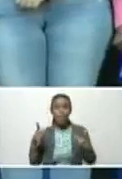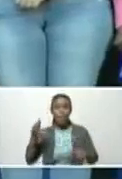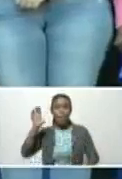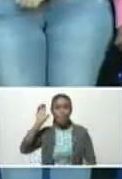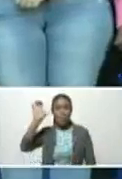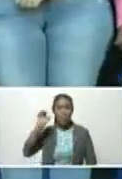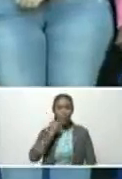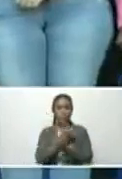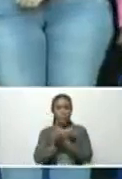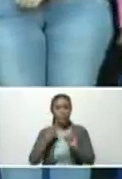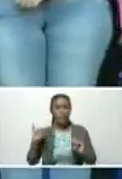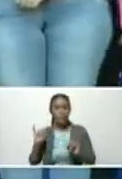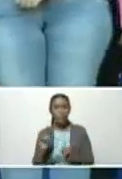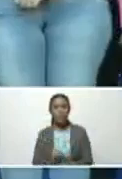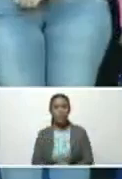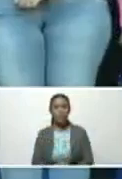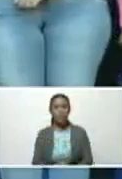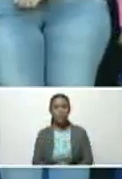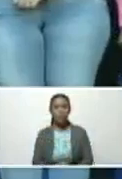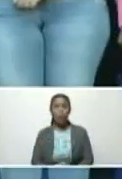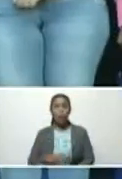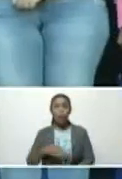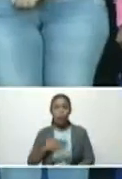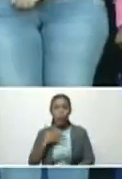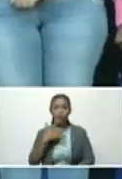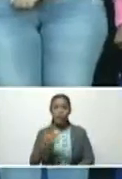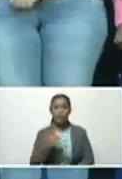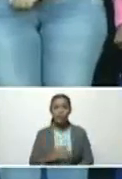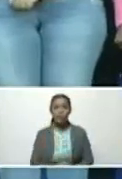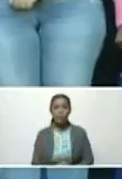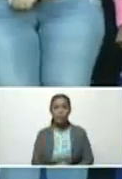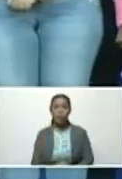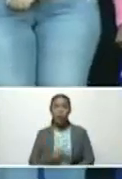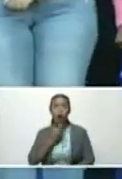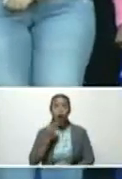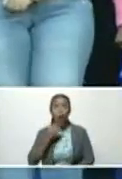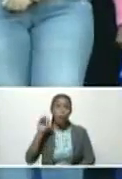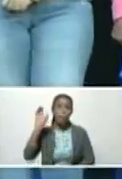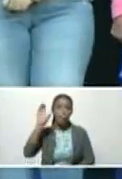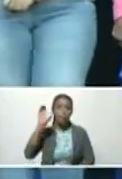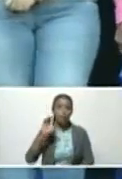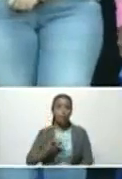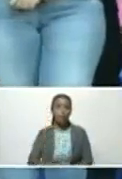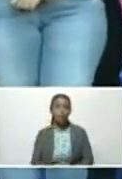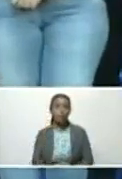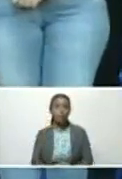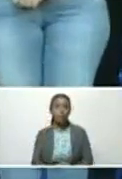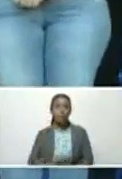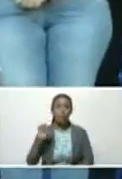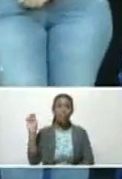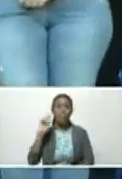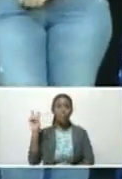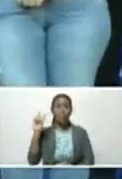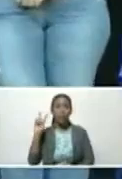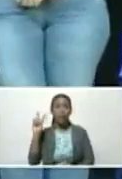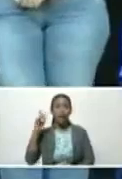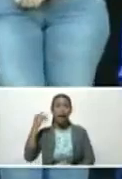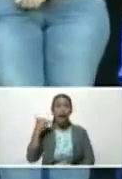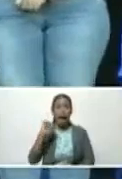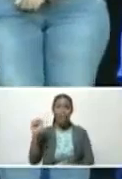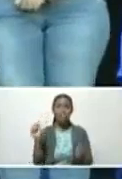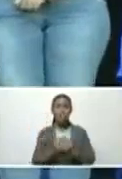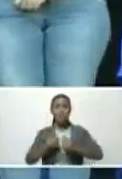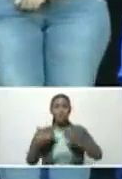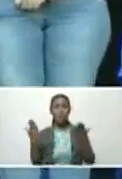patria independiente, le podemos decir, juventud de la patria, Venezuela tiene con